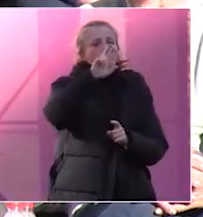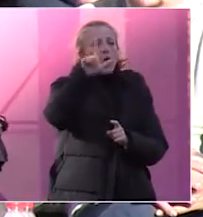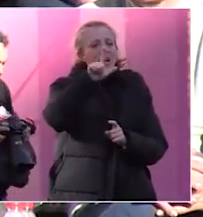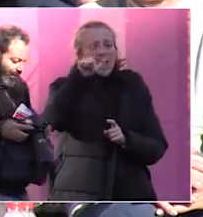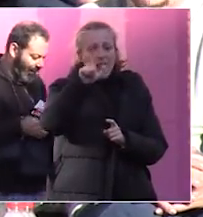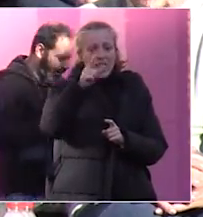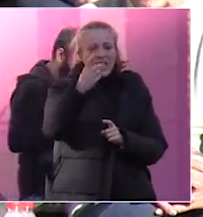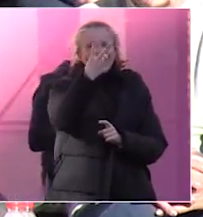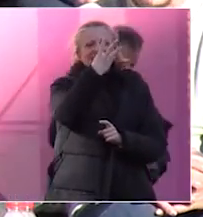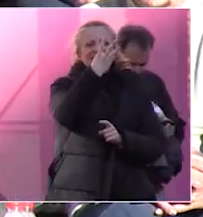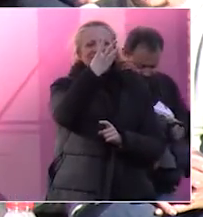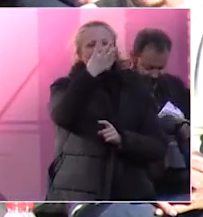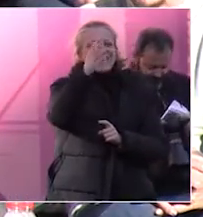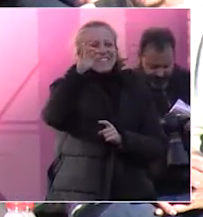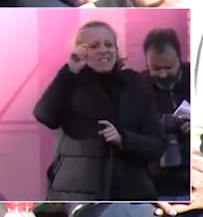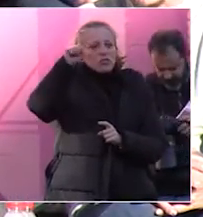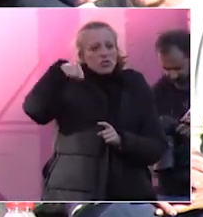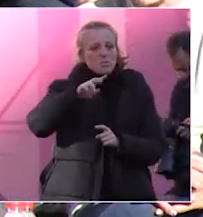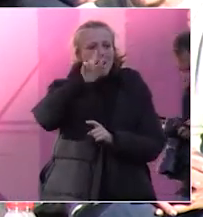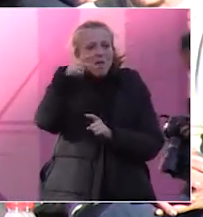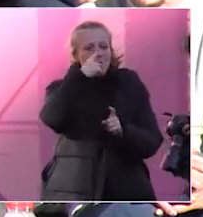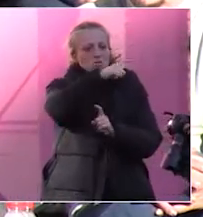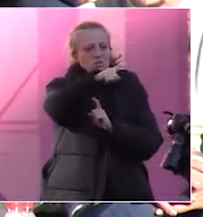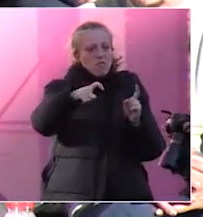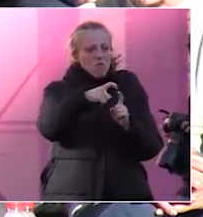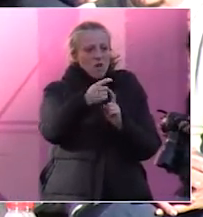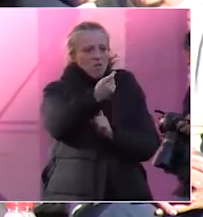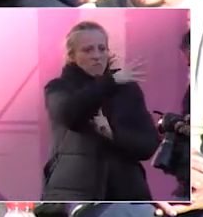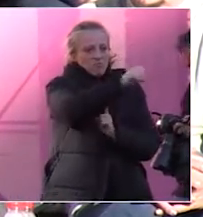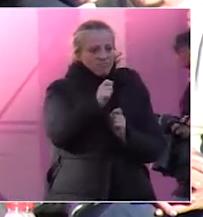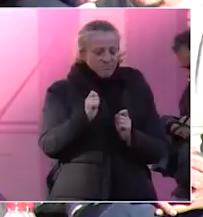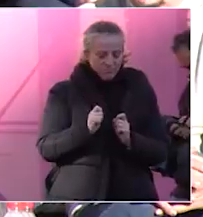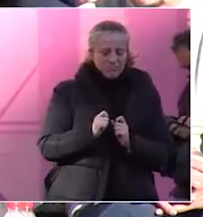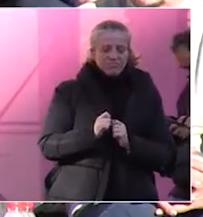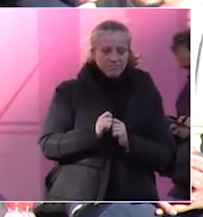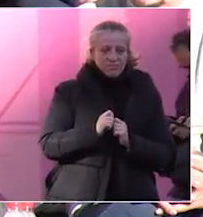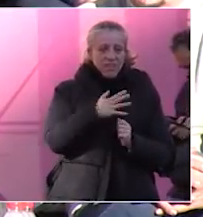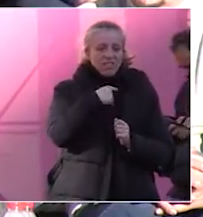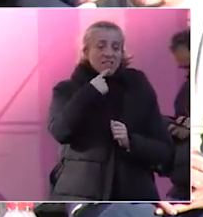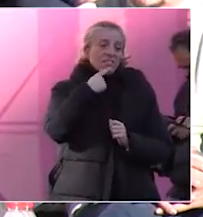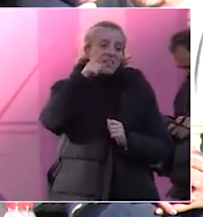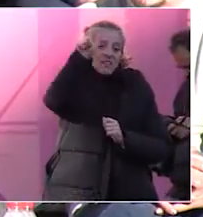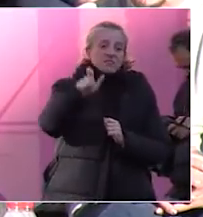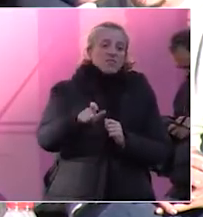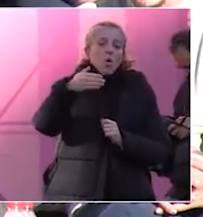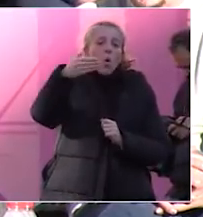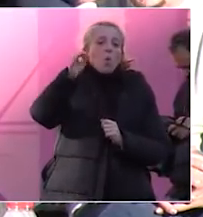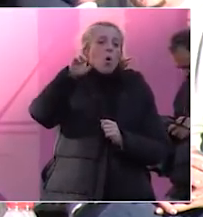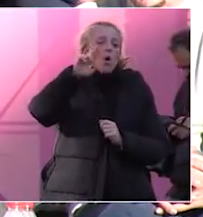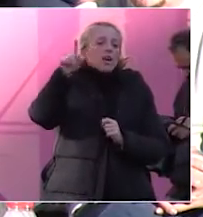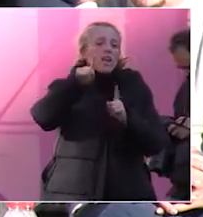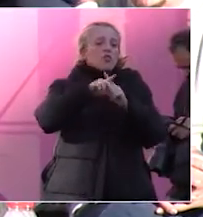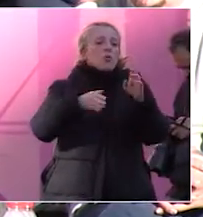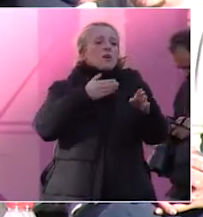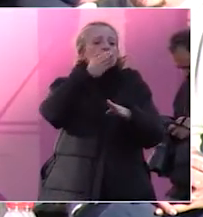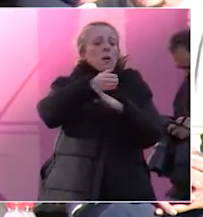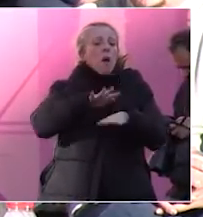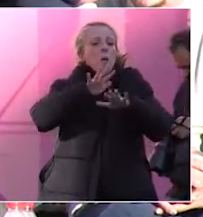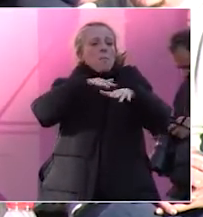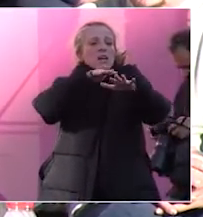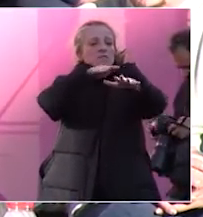El problema no es que el señor Borrell vaya a una manifestación con Vox, con Albert Rivera y con el señor